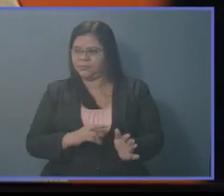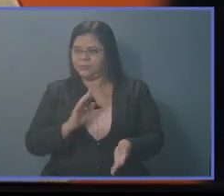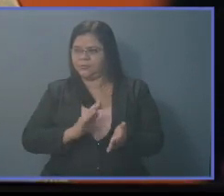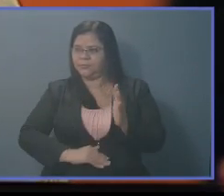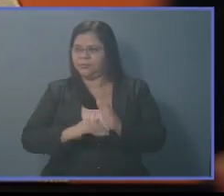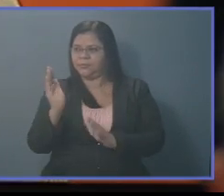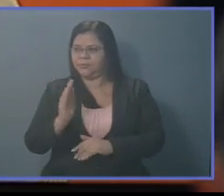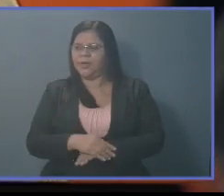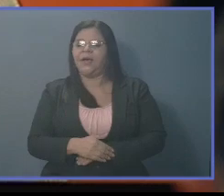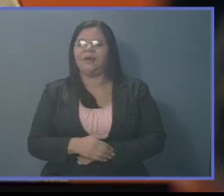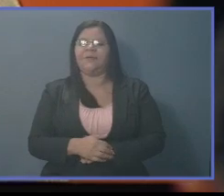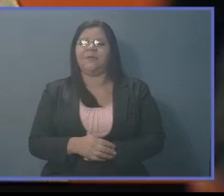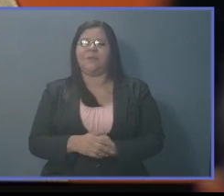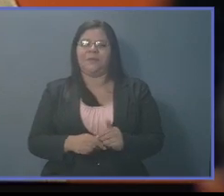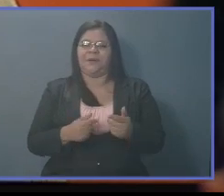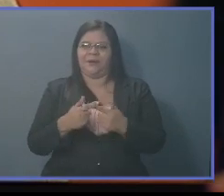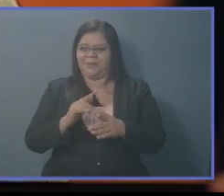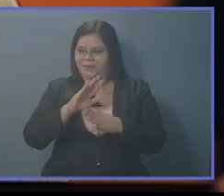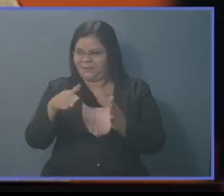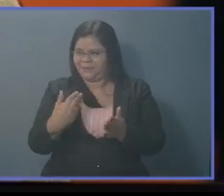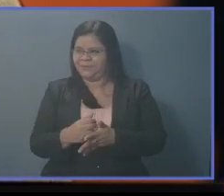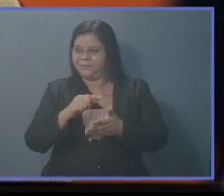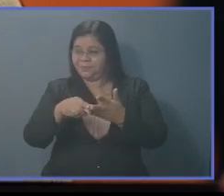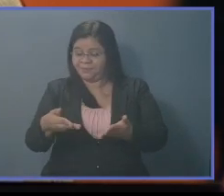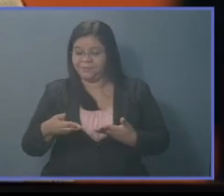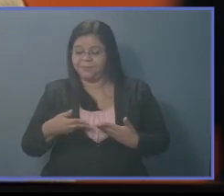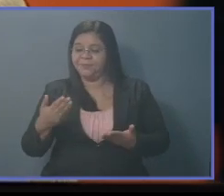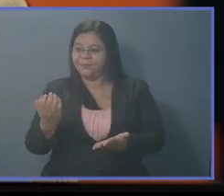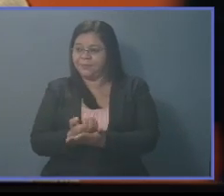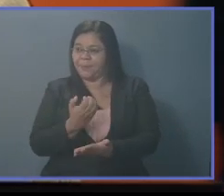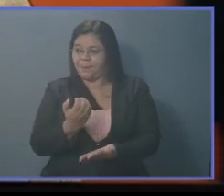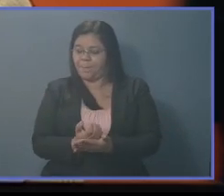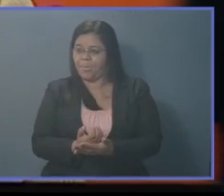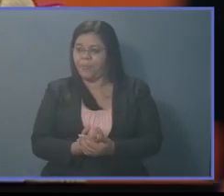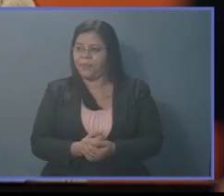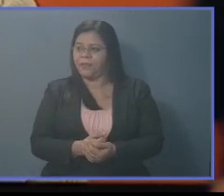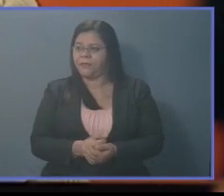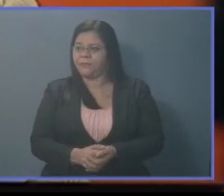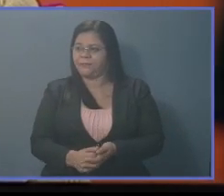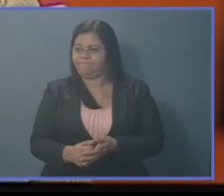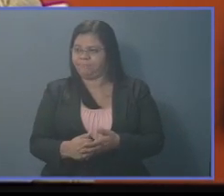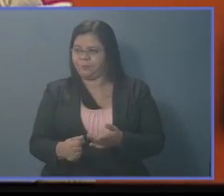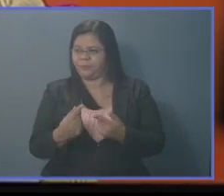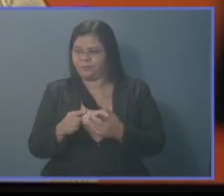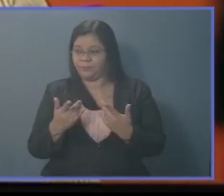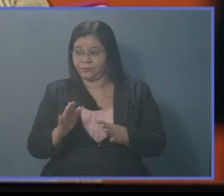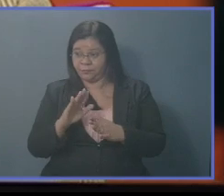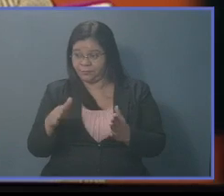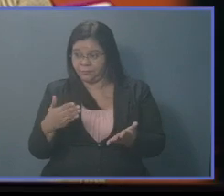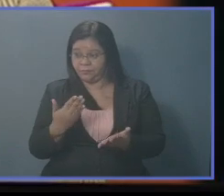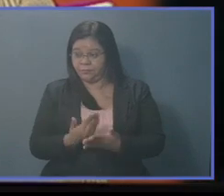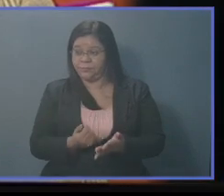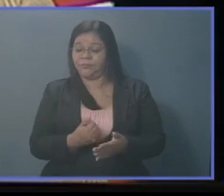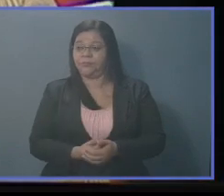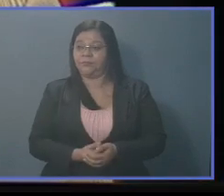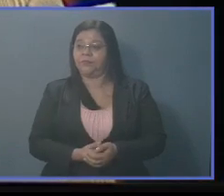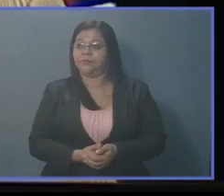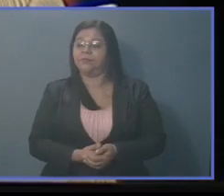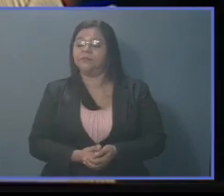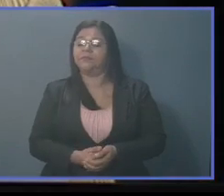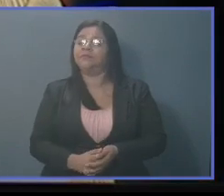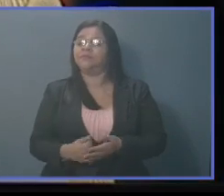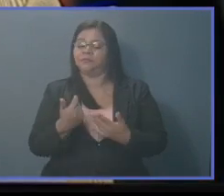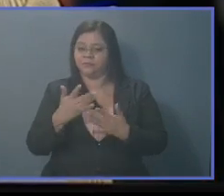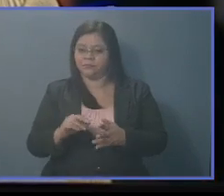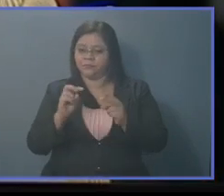de los Derechos Humanos, el mismo Pacto Internacional de Derechos Económicos, Sociales y Culturales y el Protocolo Adicional a la Convención Americana sobre Derechos Humanos en